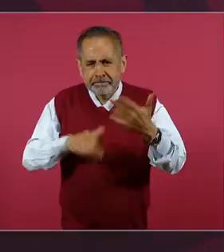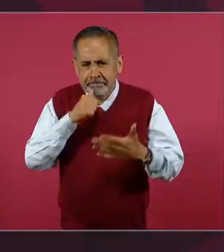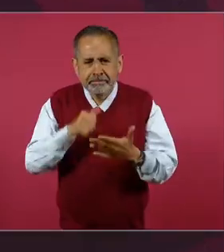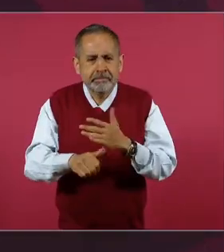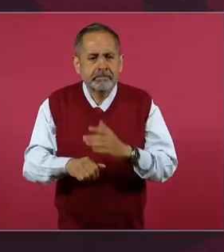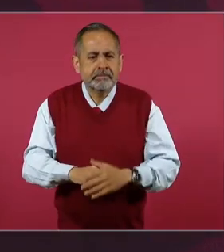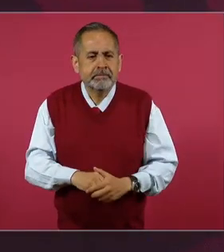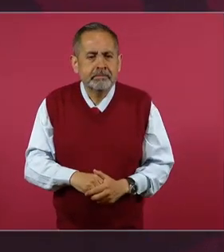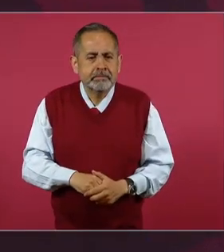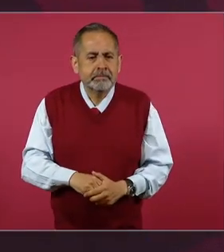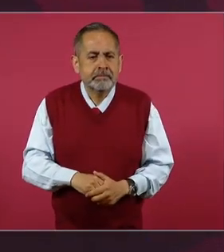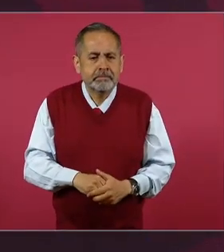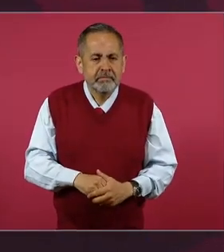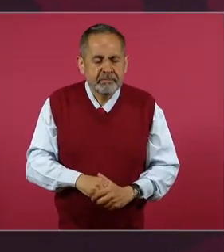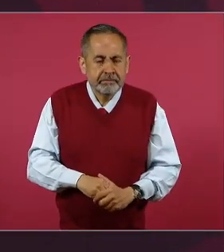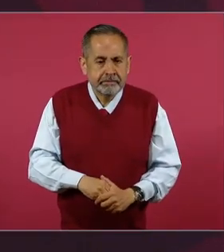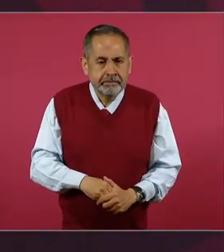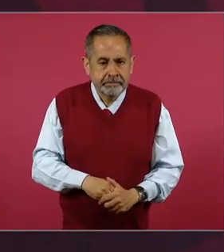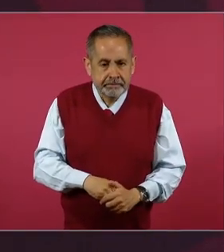hay quienes